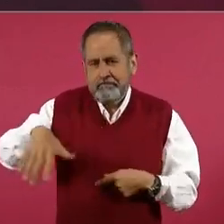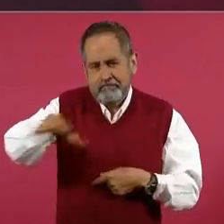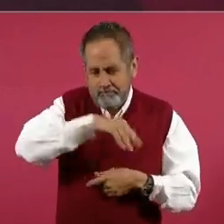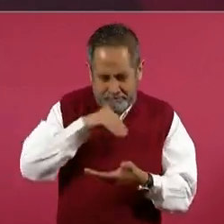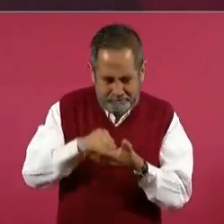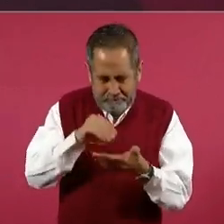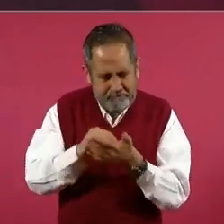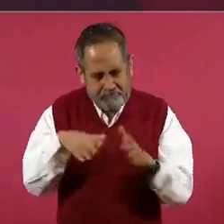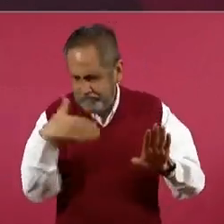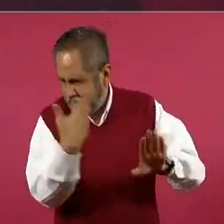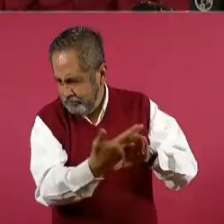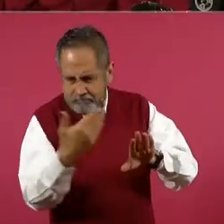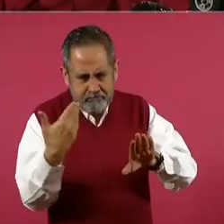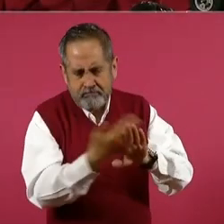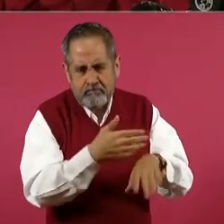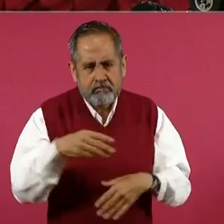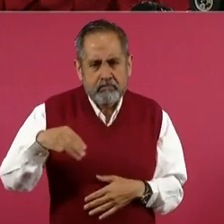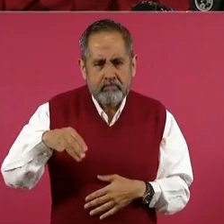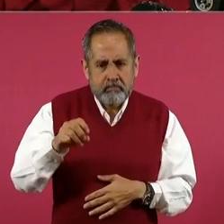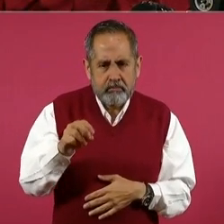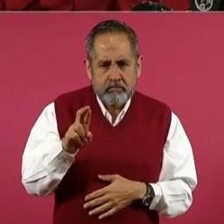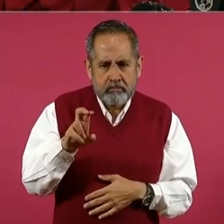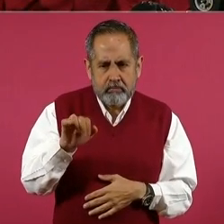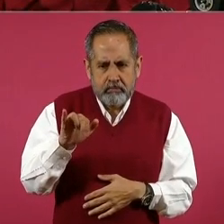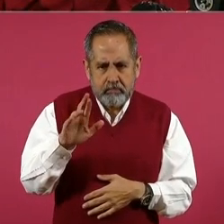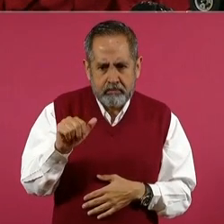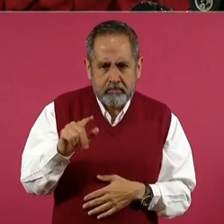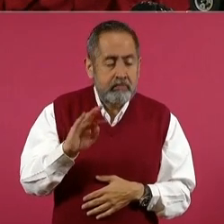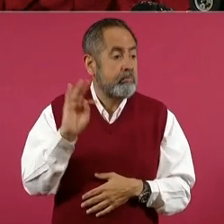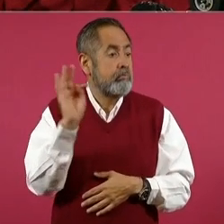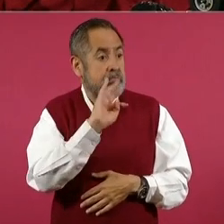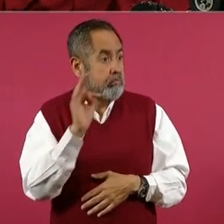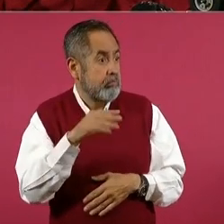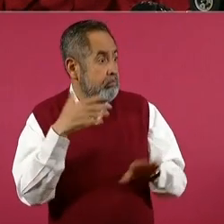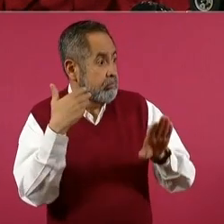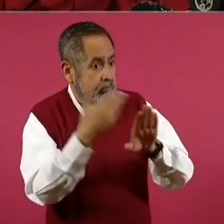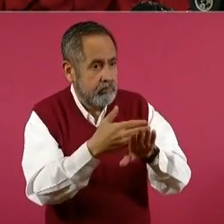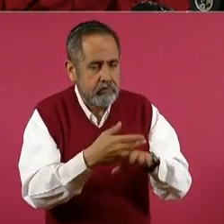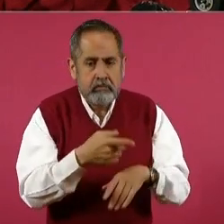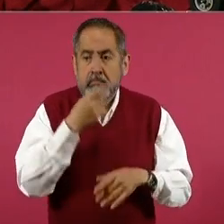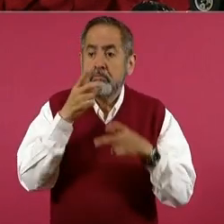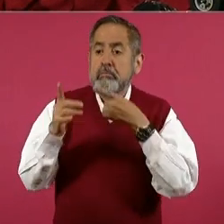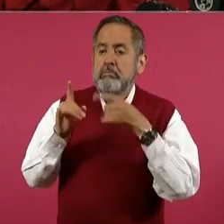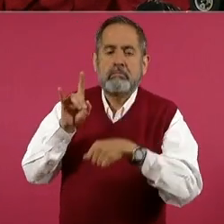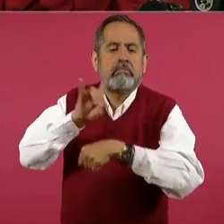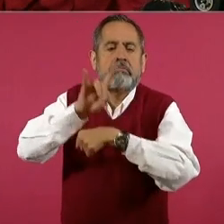¿no? En contra de Moreira, y que si ganamos vamos a meter a la cárcel a los Moreira.